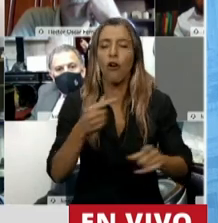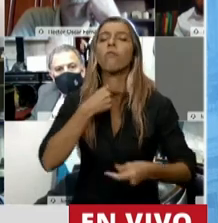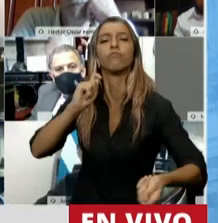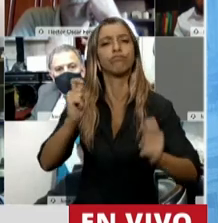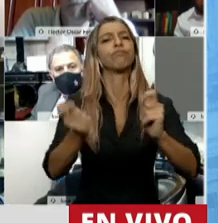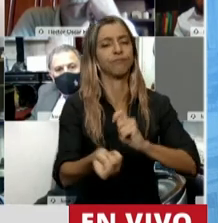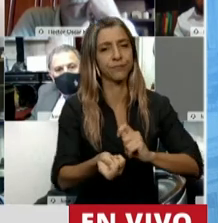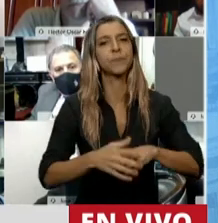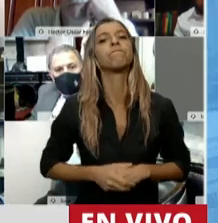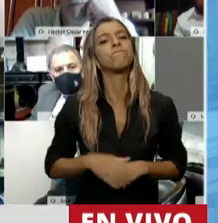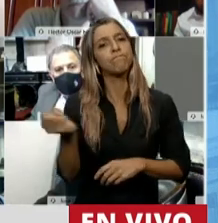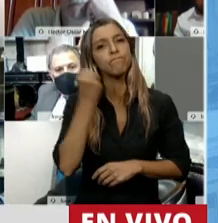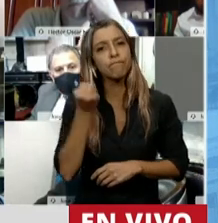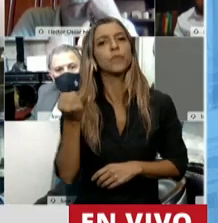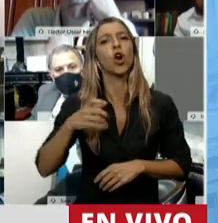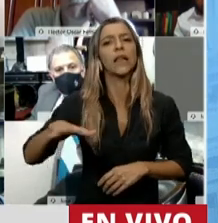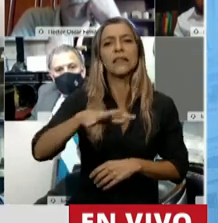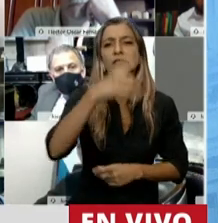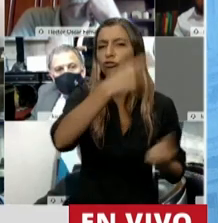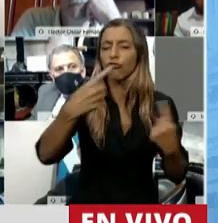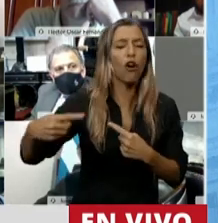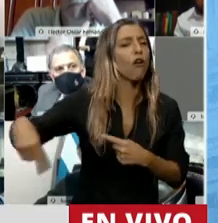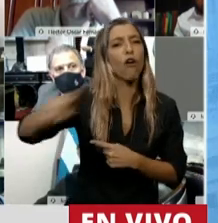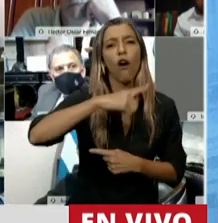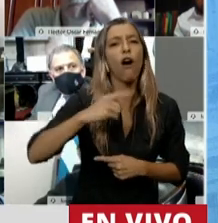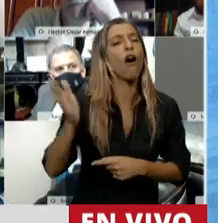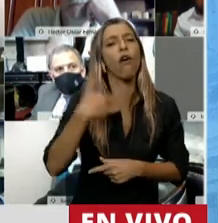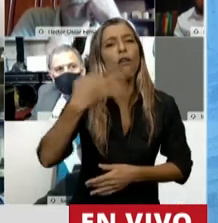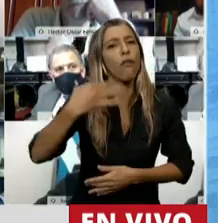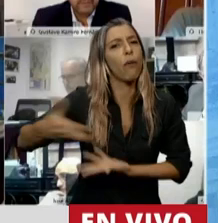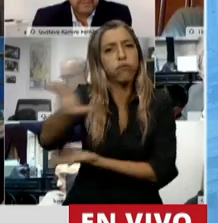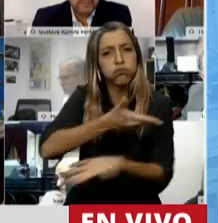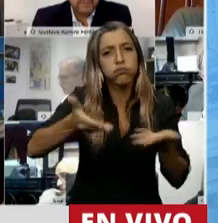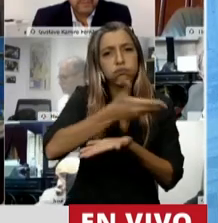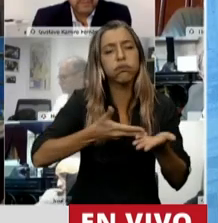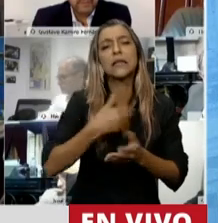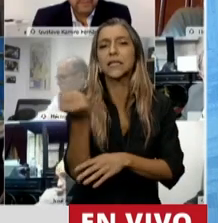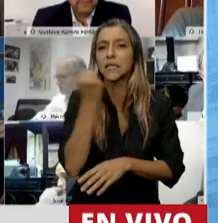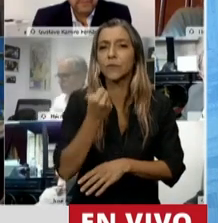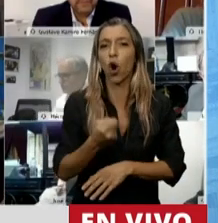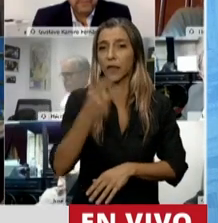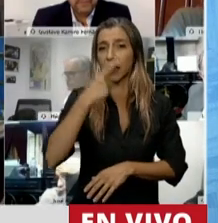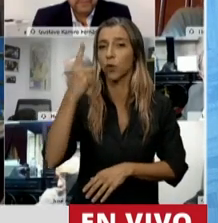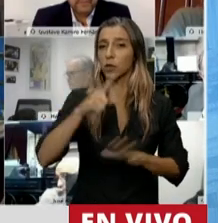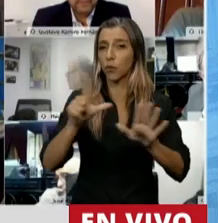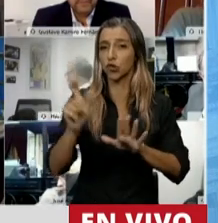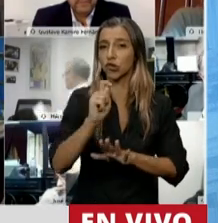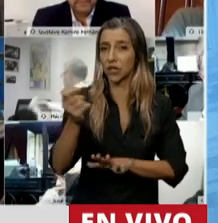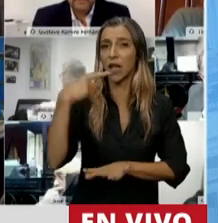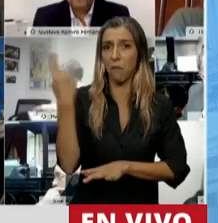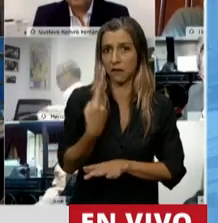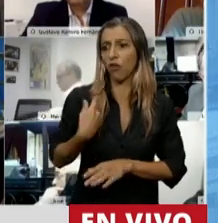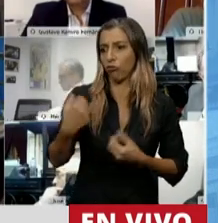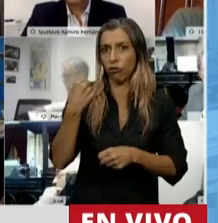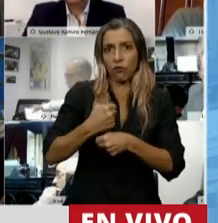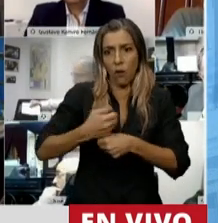eso a mí me parece que hay que destacar el trabajo de este Congreso en los últimos 7 meses. Además de que tuvimos más sesiones